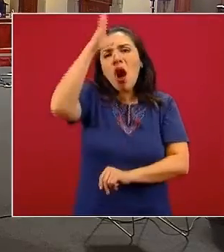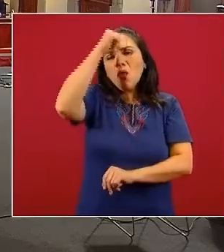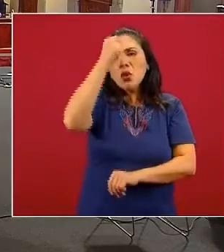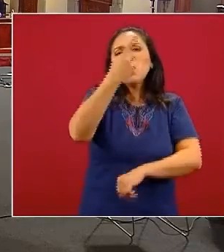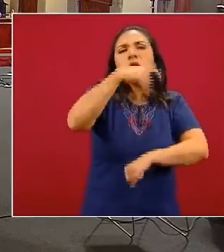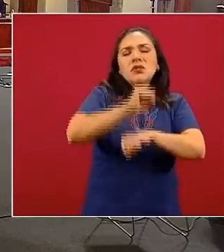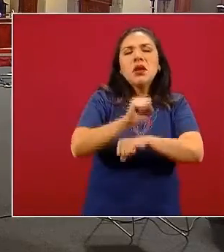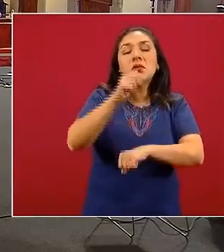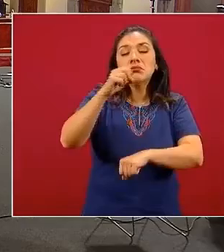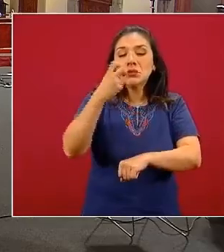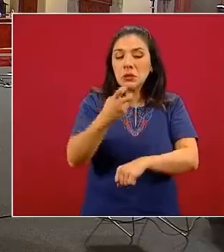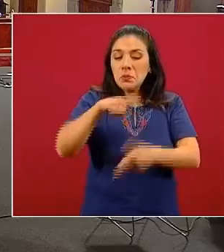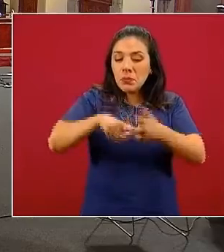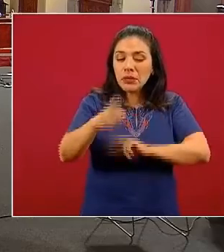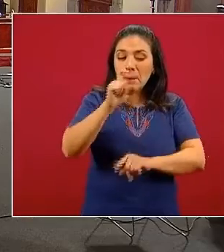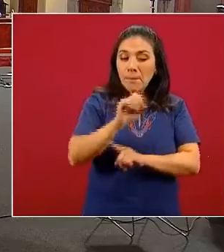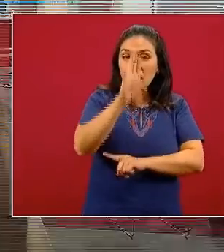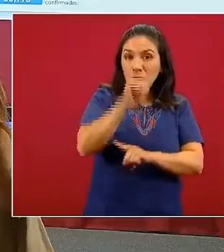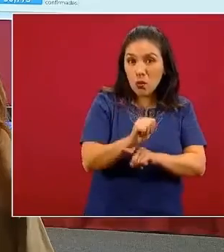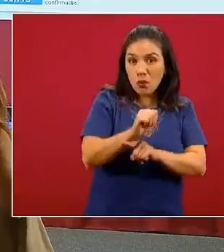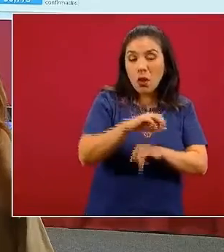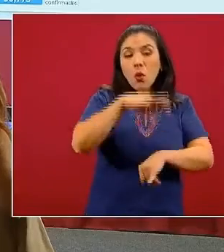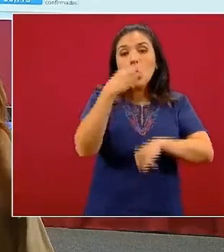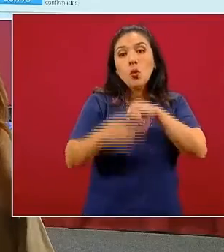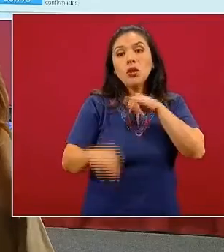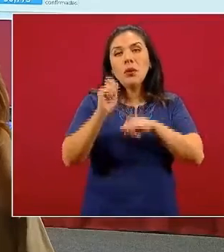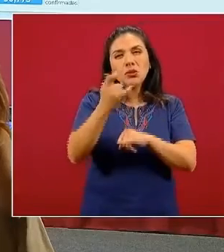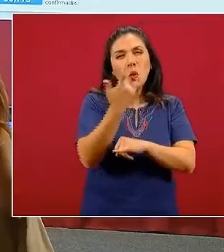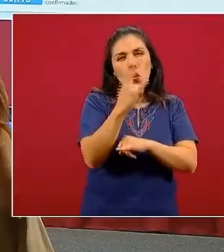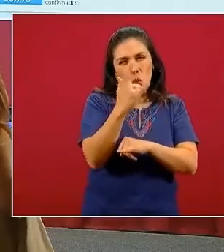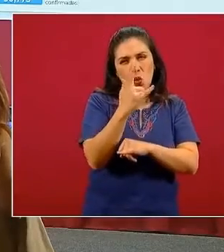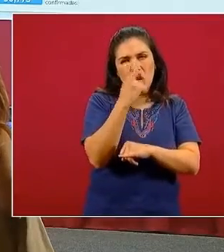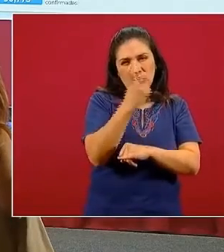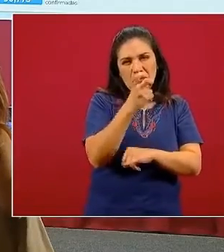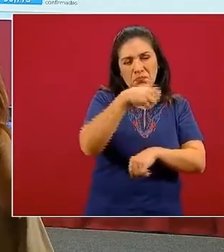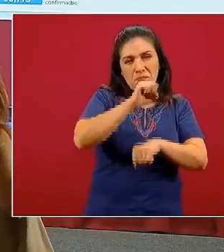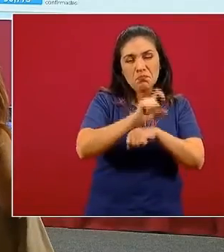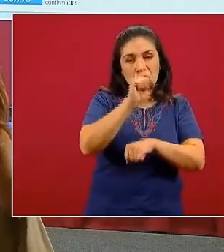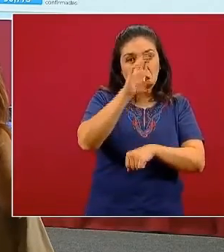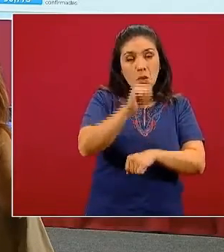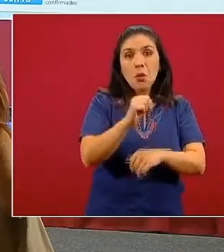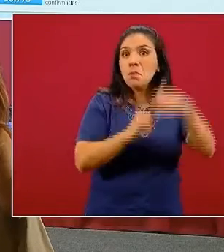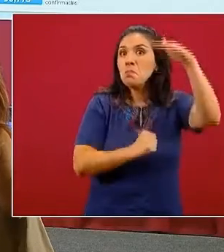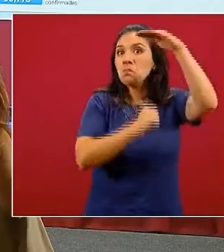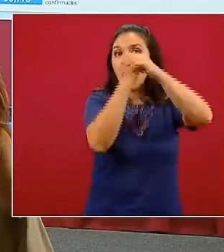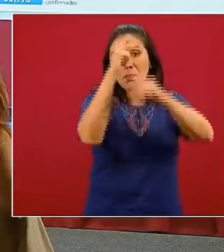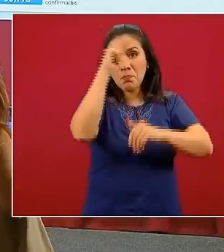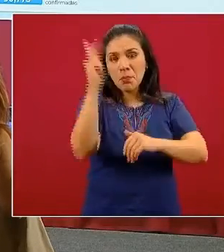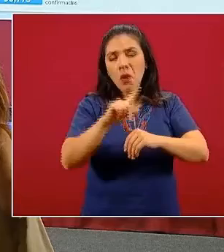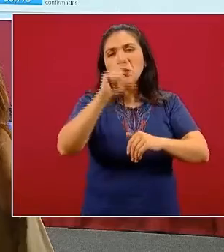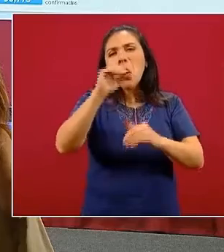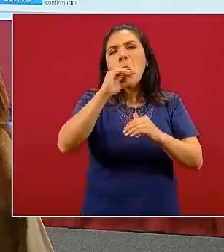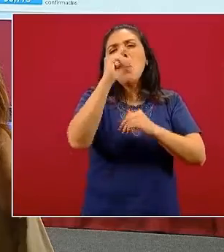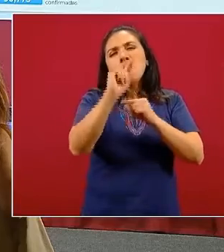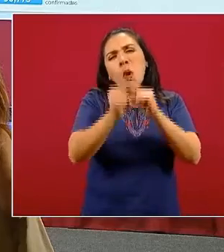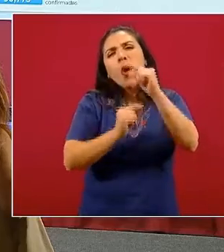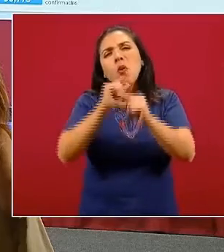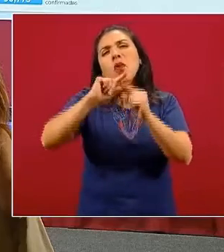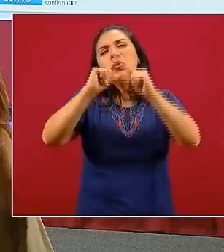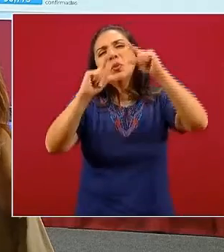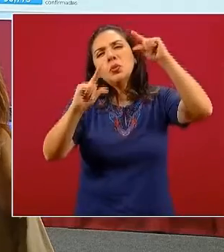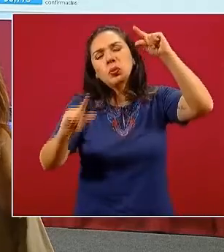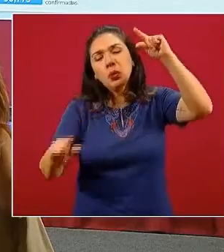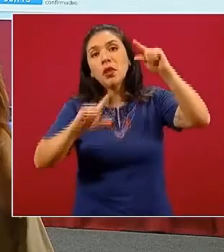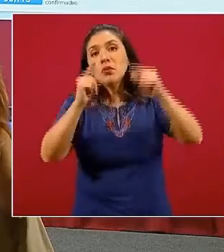semana 29 del año, la última semana de julio, el punto máximo ya se ha ido reduciendo, y desde estas últimas